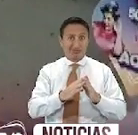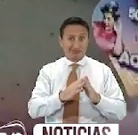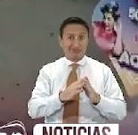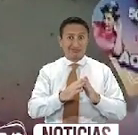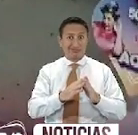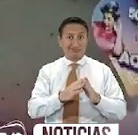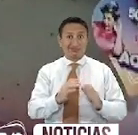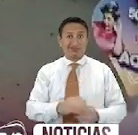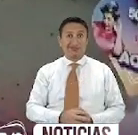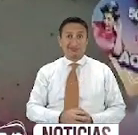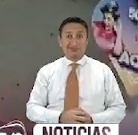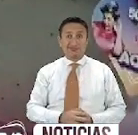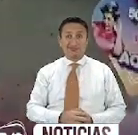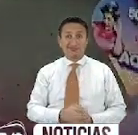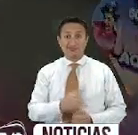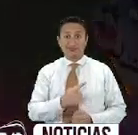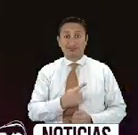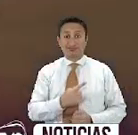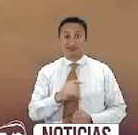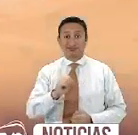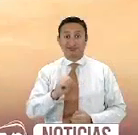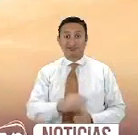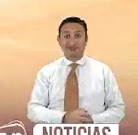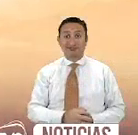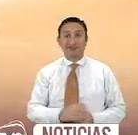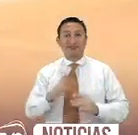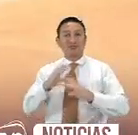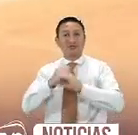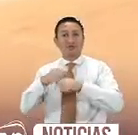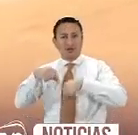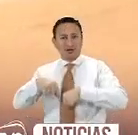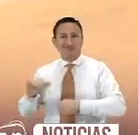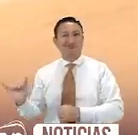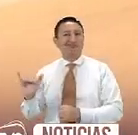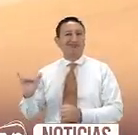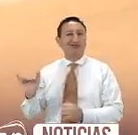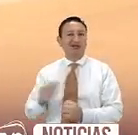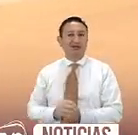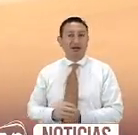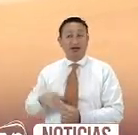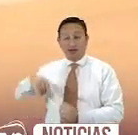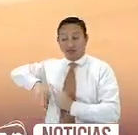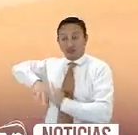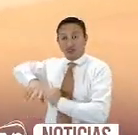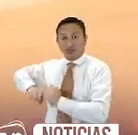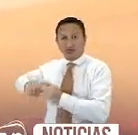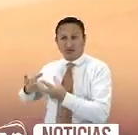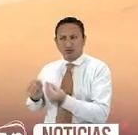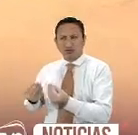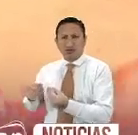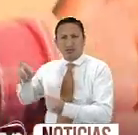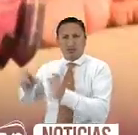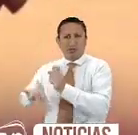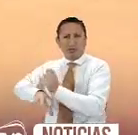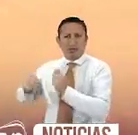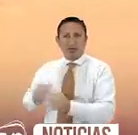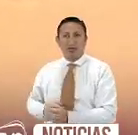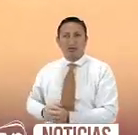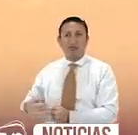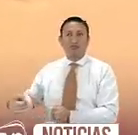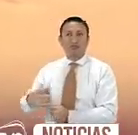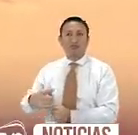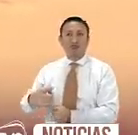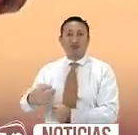También peligra el interior de las viviendas. En la noche es igual. Muchos asaltos por aquí, se abren